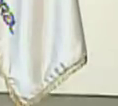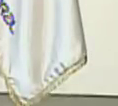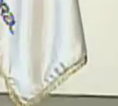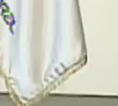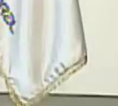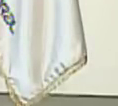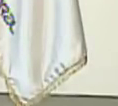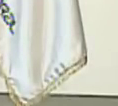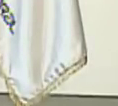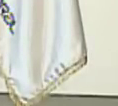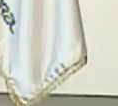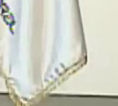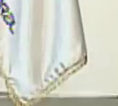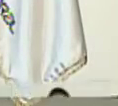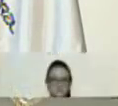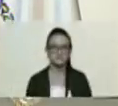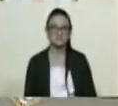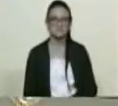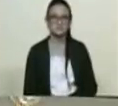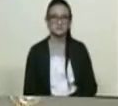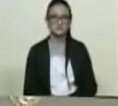Hemos participado de un acto